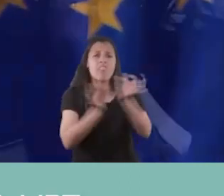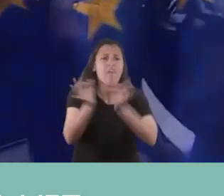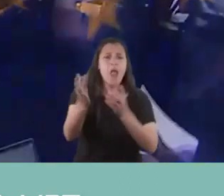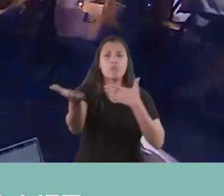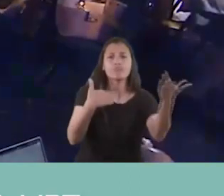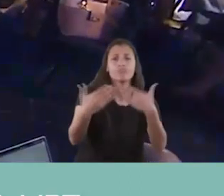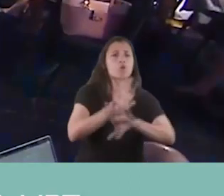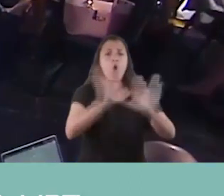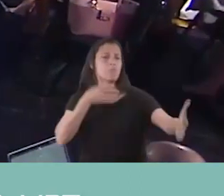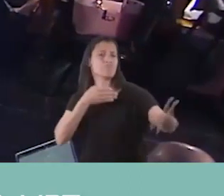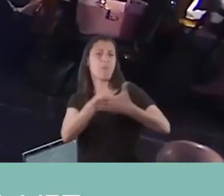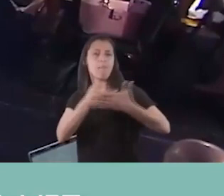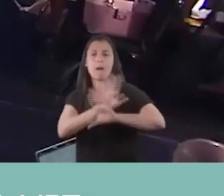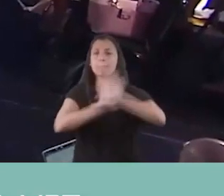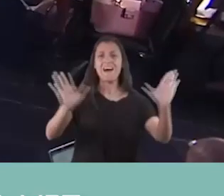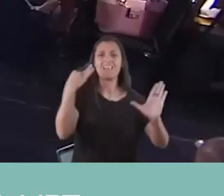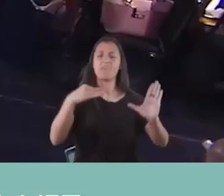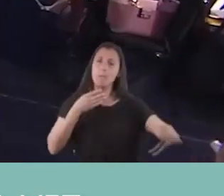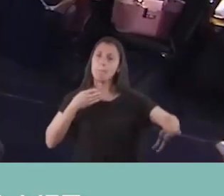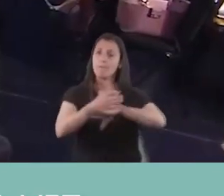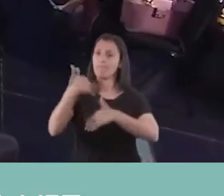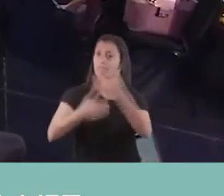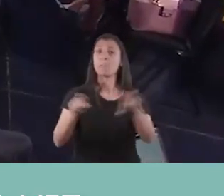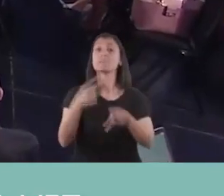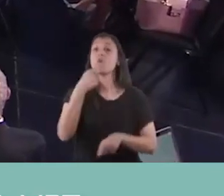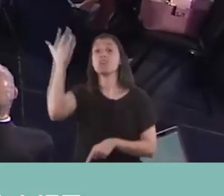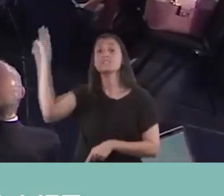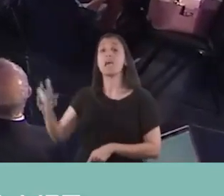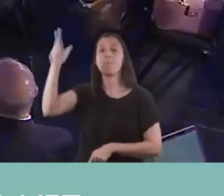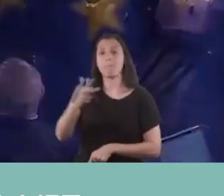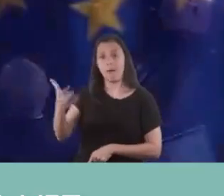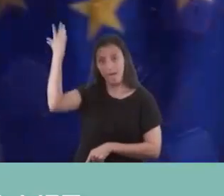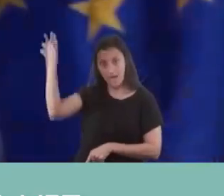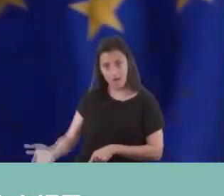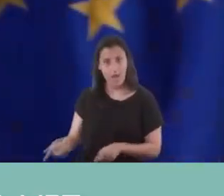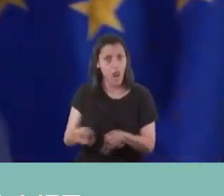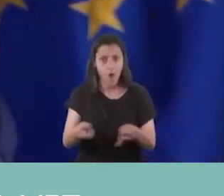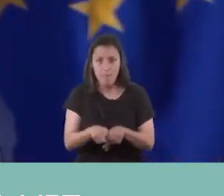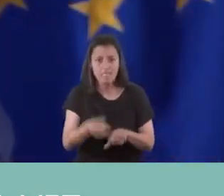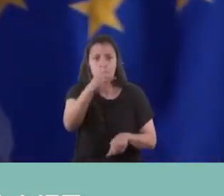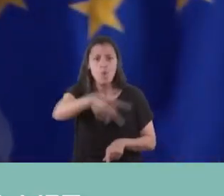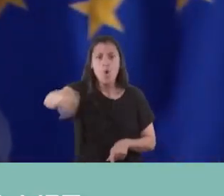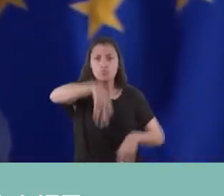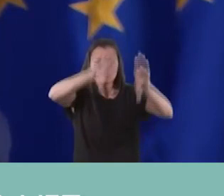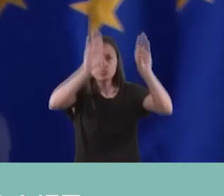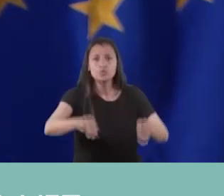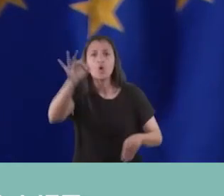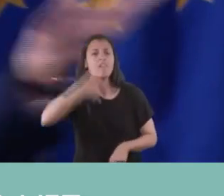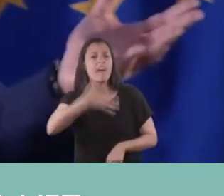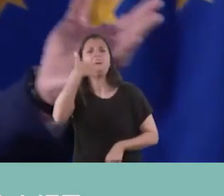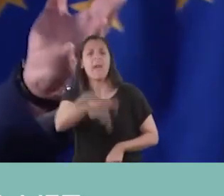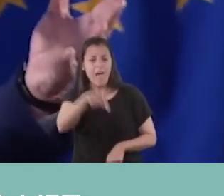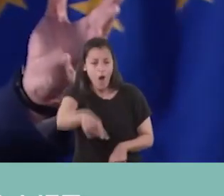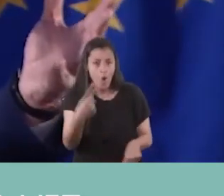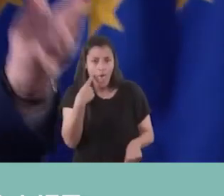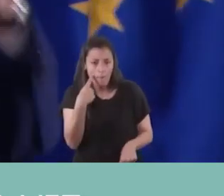construir muros. Construir puentes, como dice el Papa Francisco. Y entender que todos que vivimos